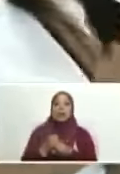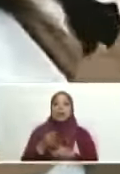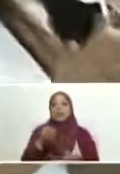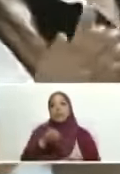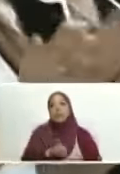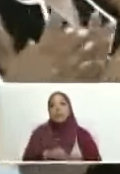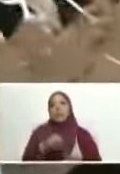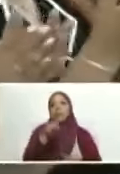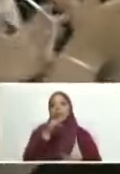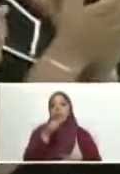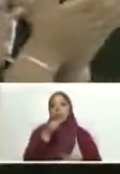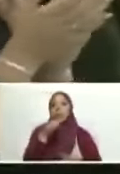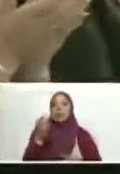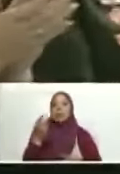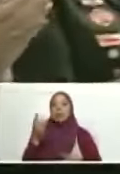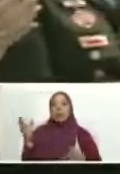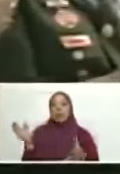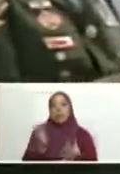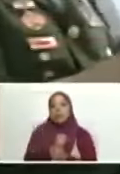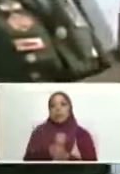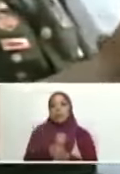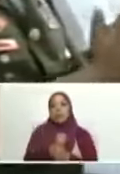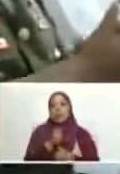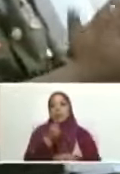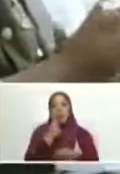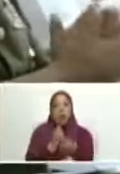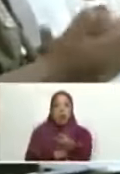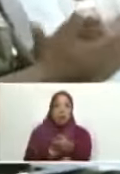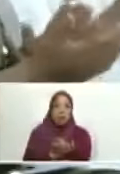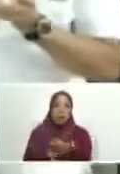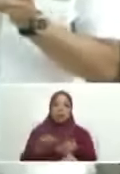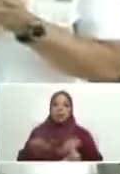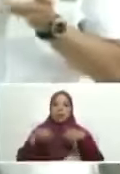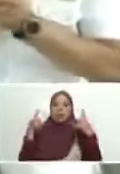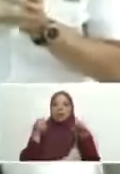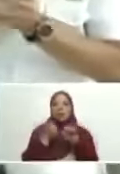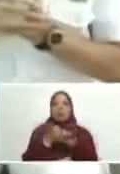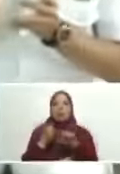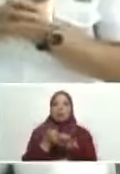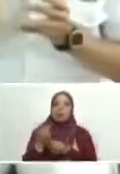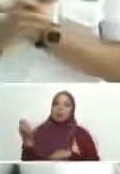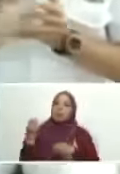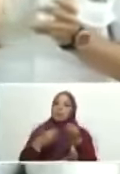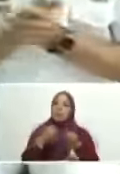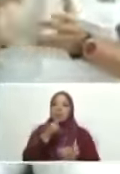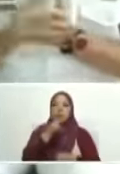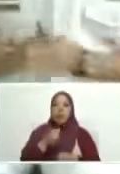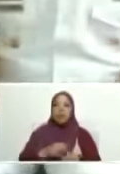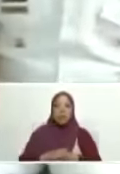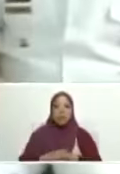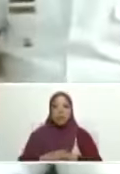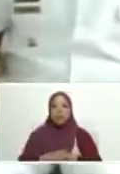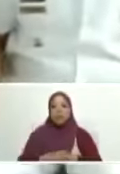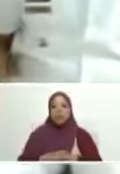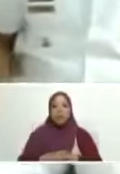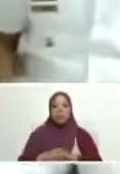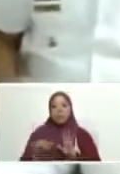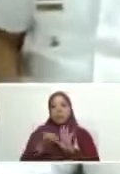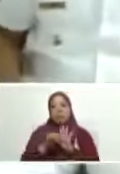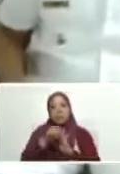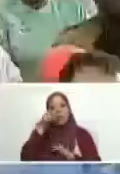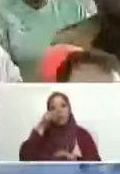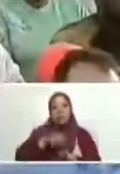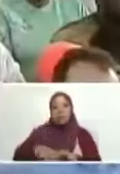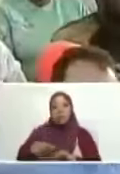usted quiera buscar, lo encuentra en La Guaira, porque La Guaira cada vez está más cerca.